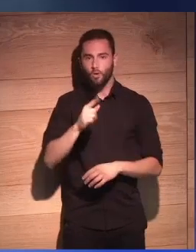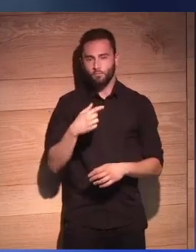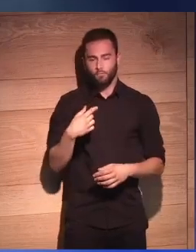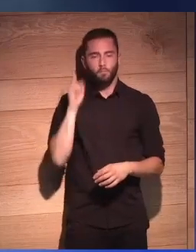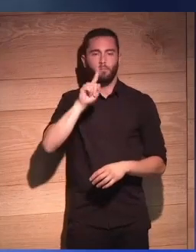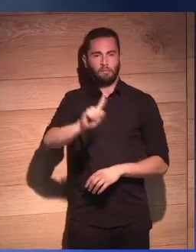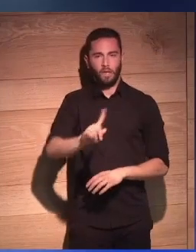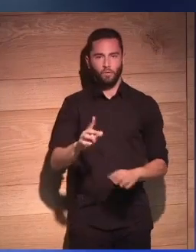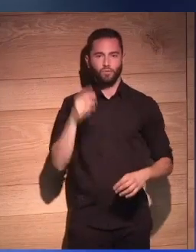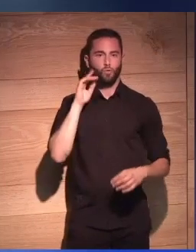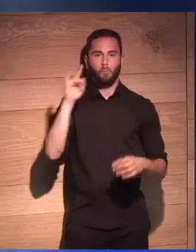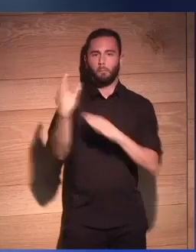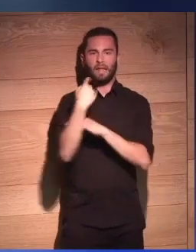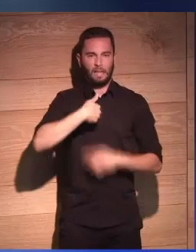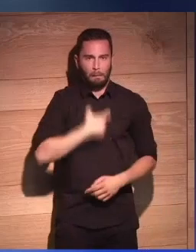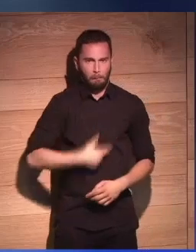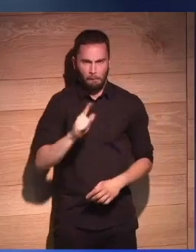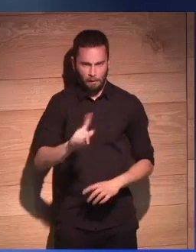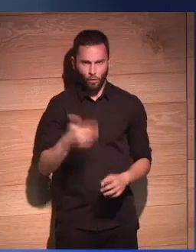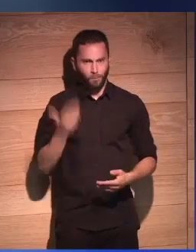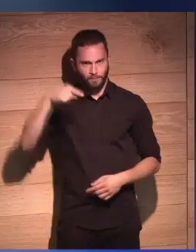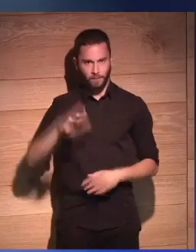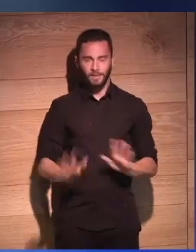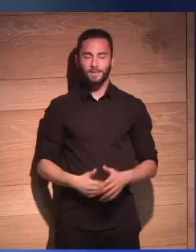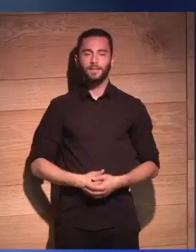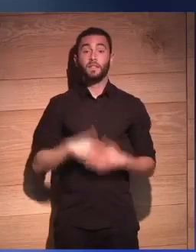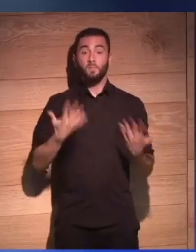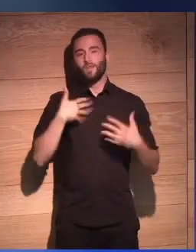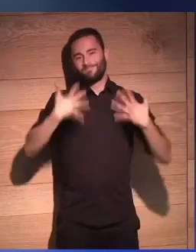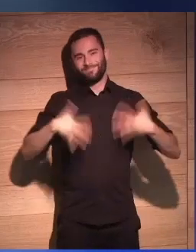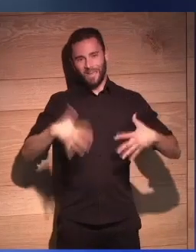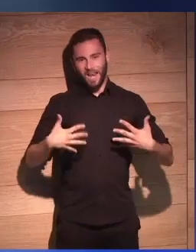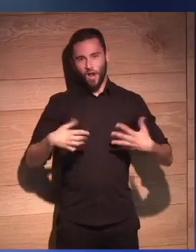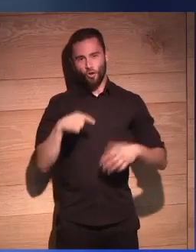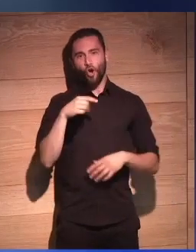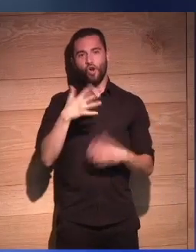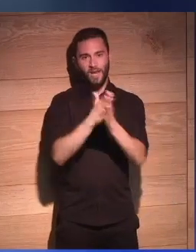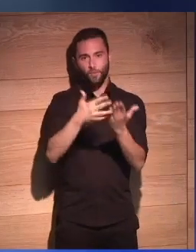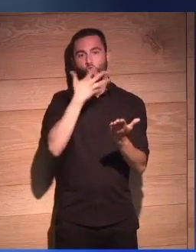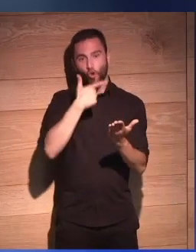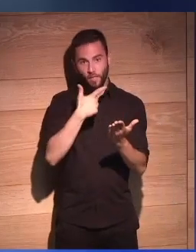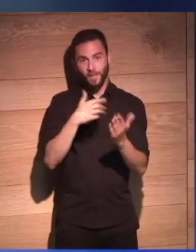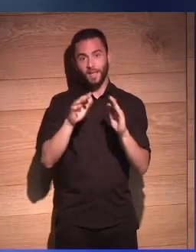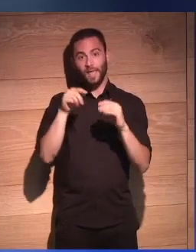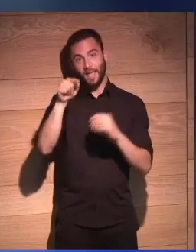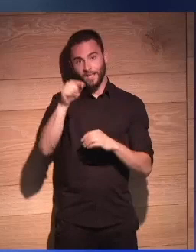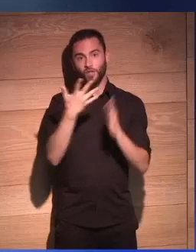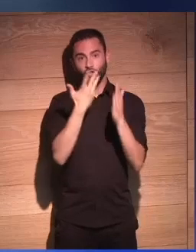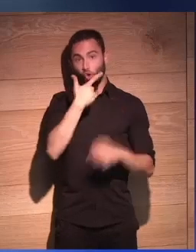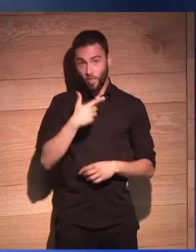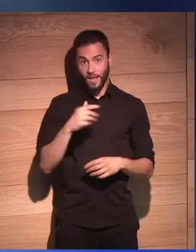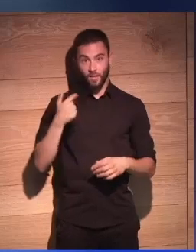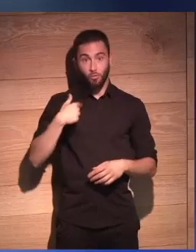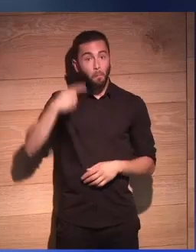vamos a engañarme? ¿Para qué voy a engañarme? Eso es lo primero y lo más importante. Pero me alegro de conocer tus libros y conocerte. Sin